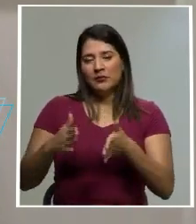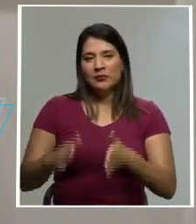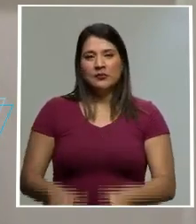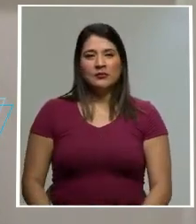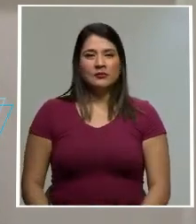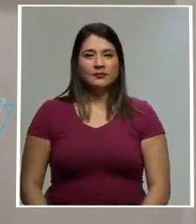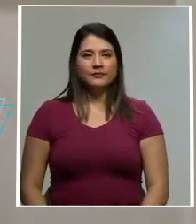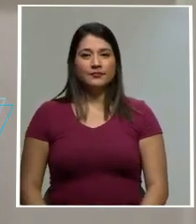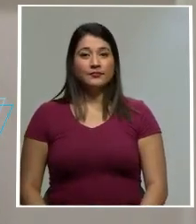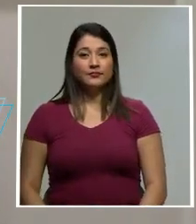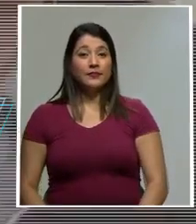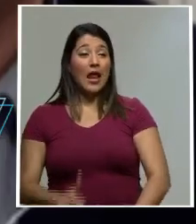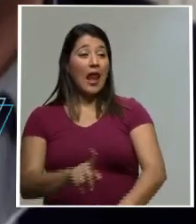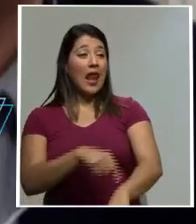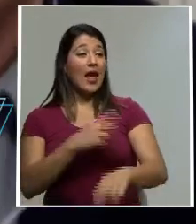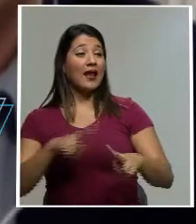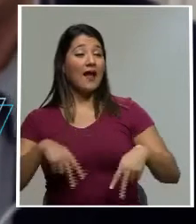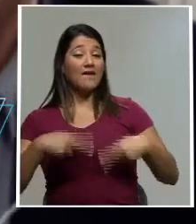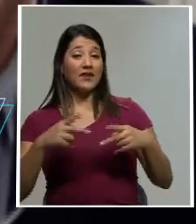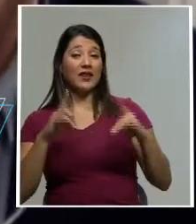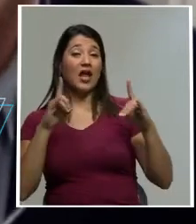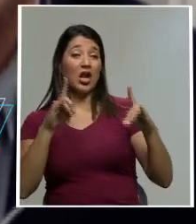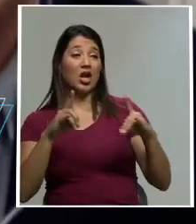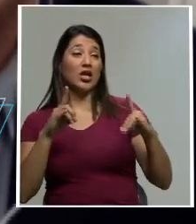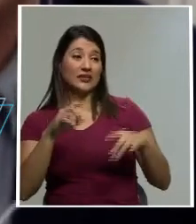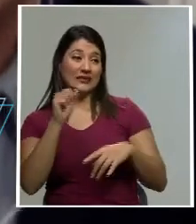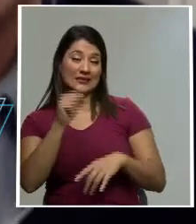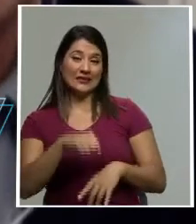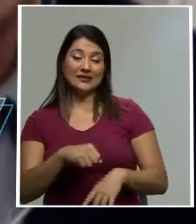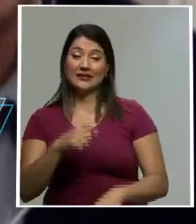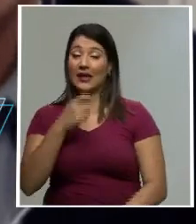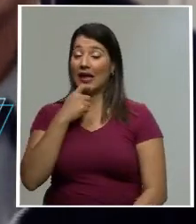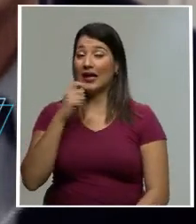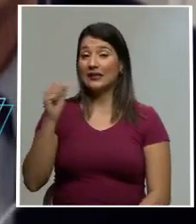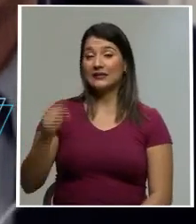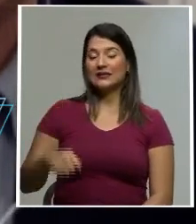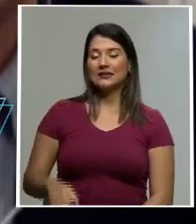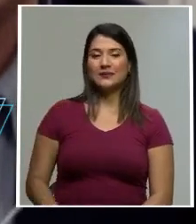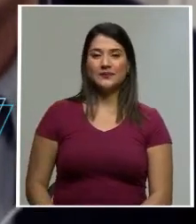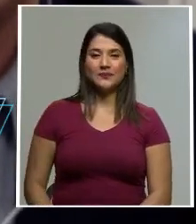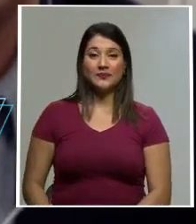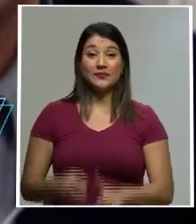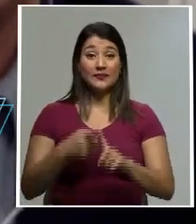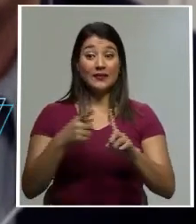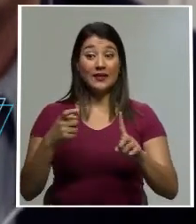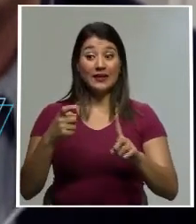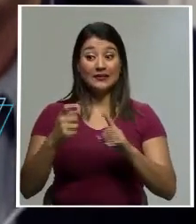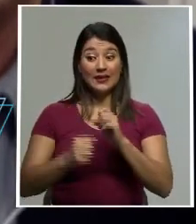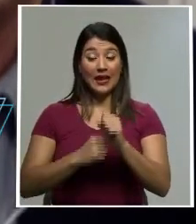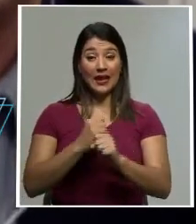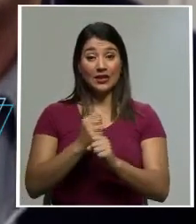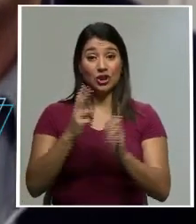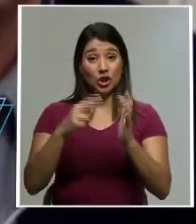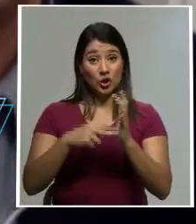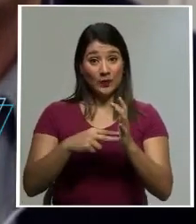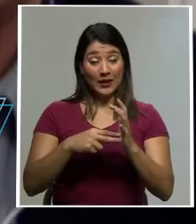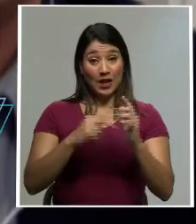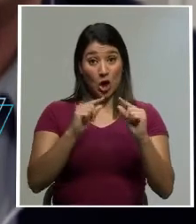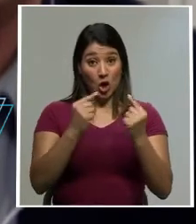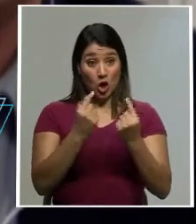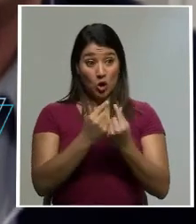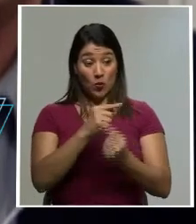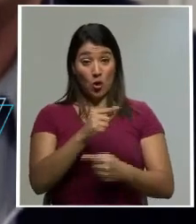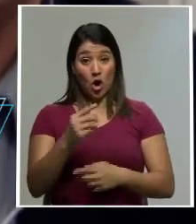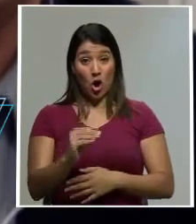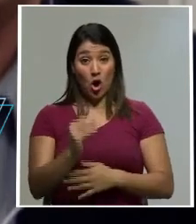Larga vida al rock and roll, sí, desde acá lo decimos. Sí. Por ahí del año 2000, un grupo de